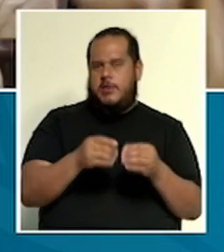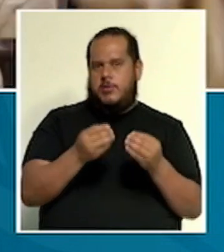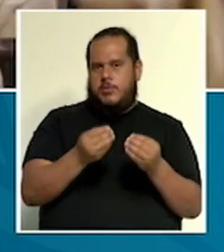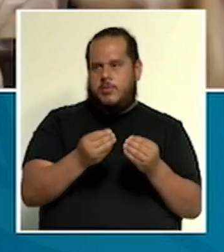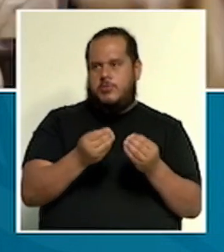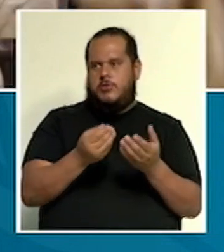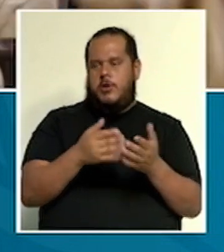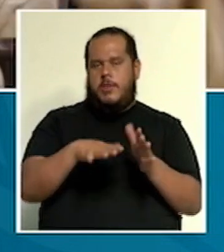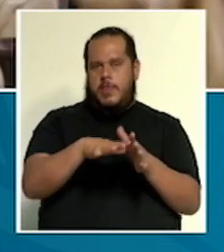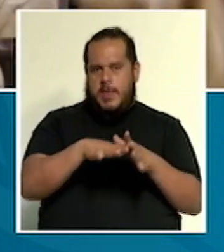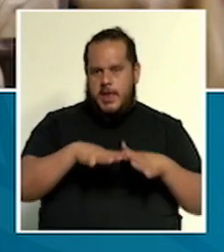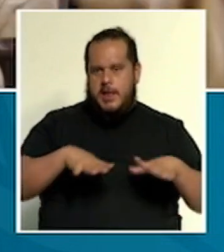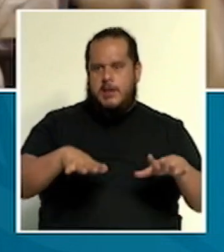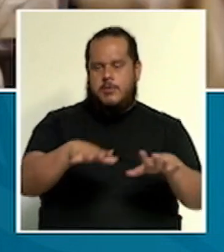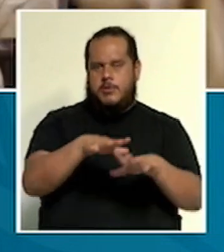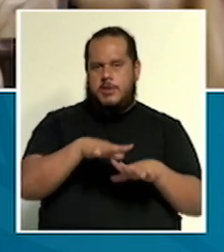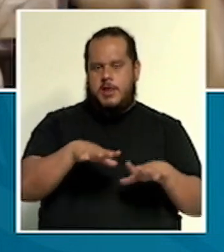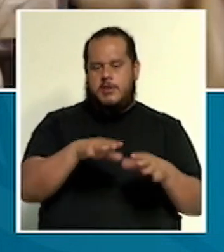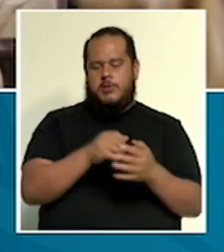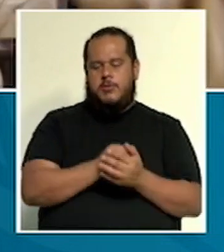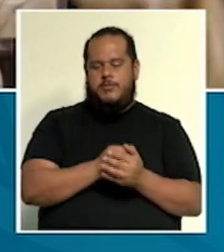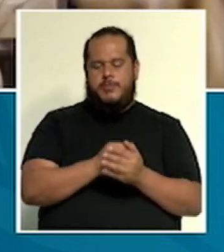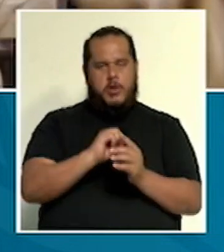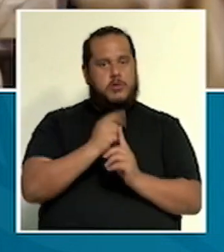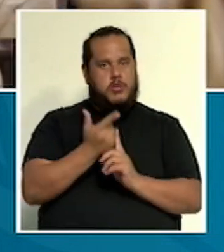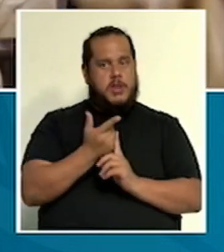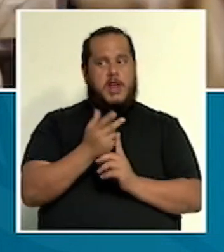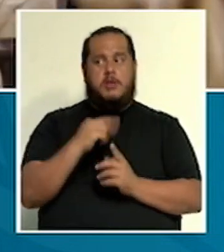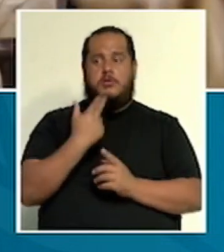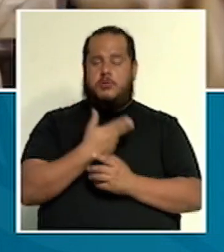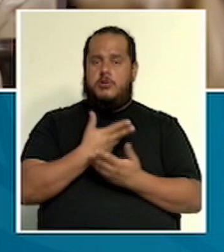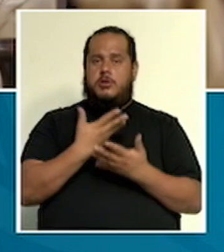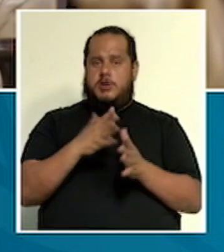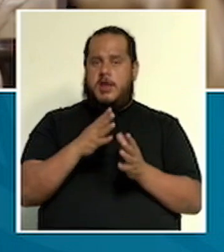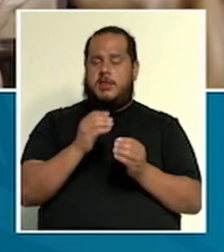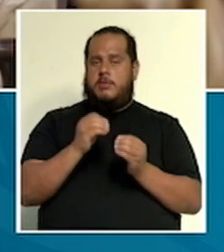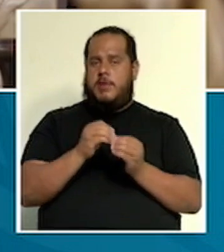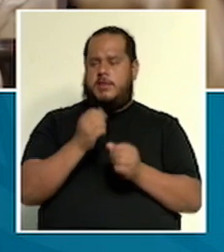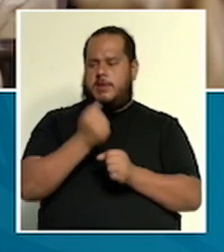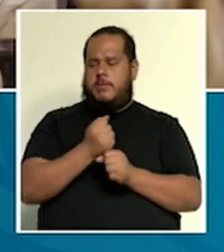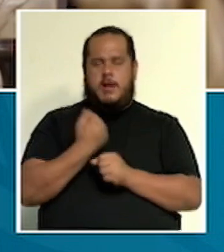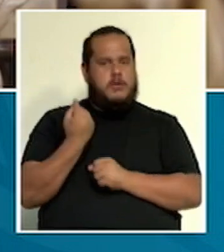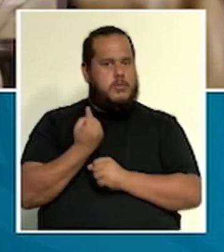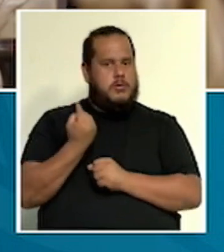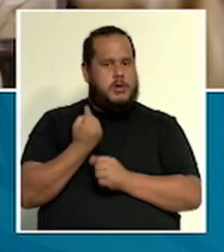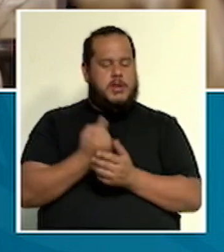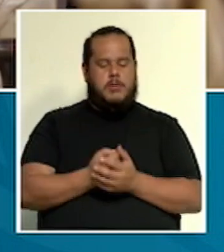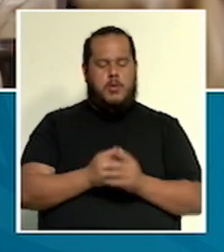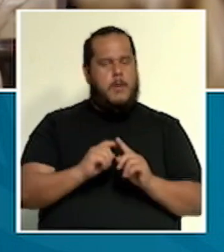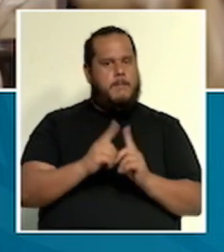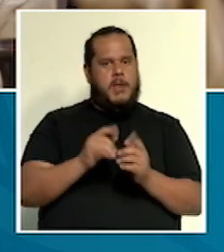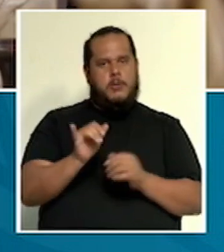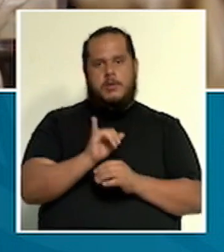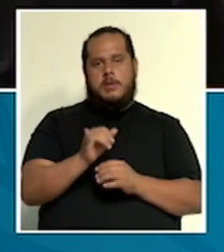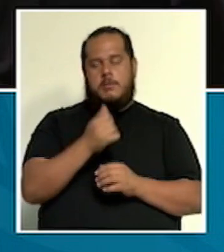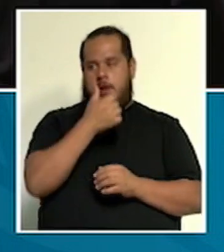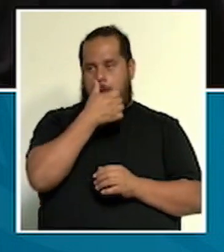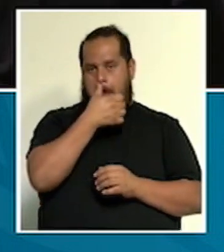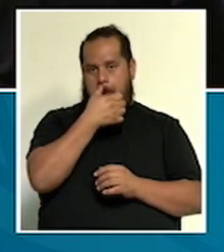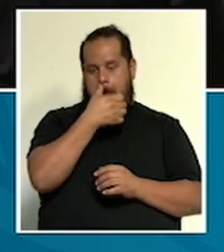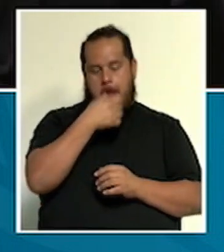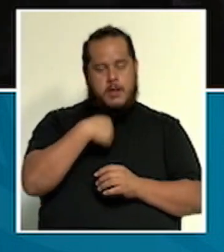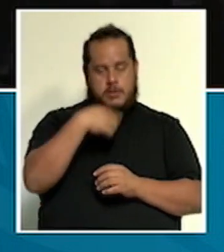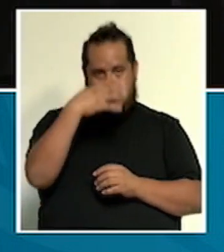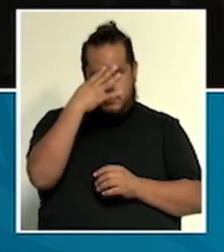del contexto del social, sino que estamos más trabajando en solitario, pero igual